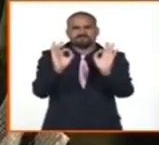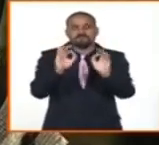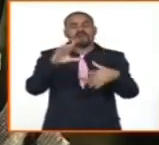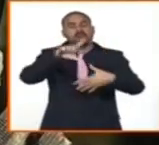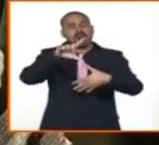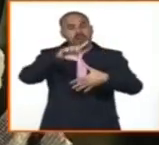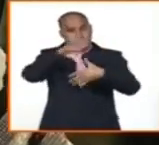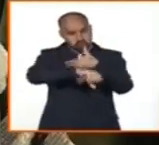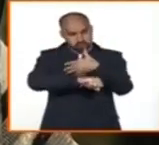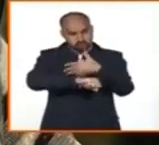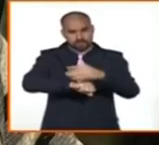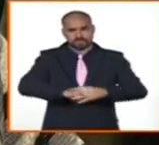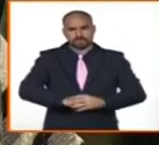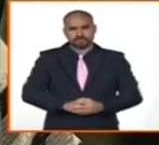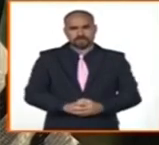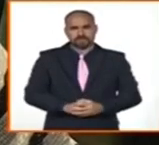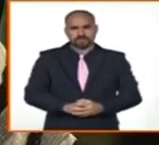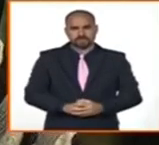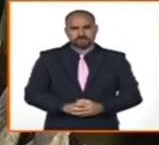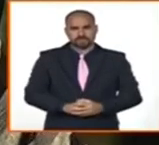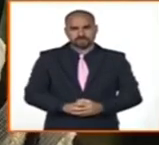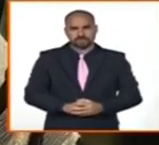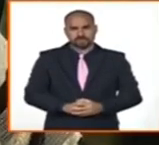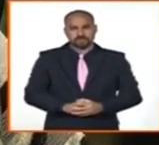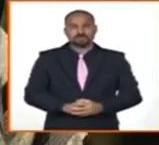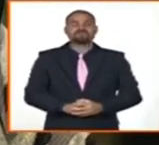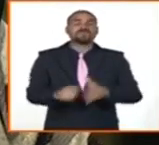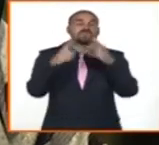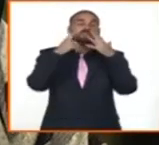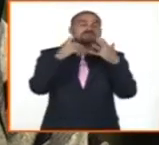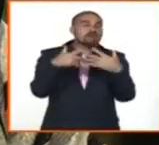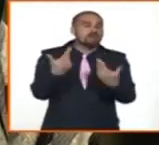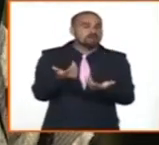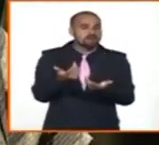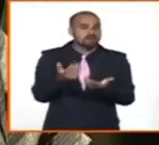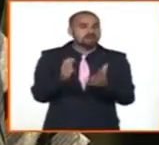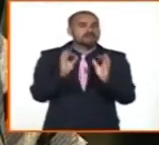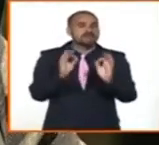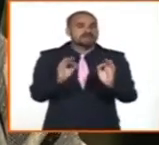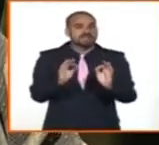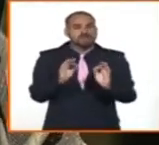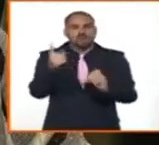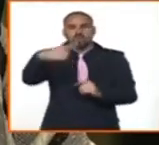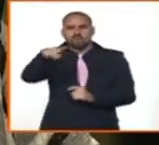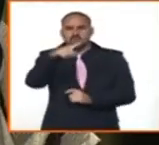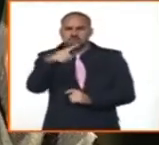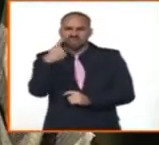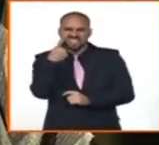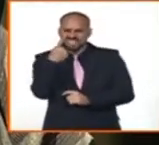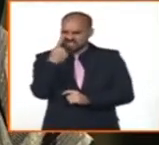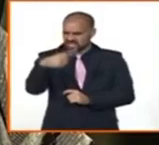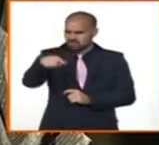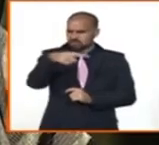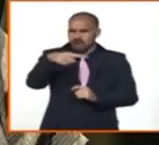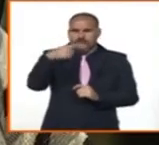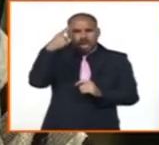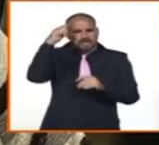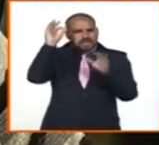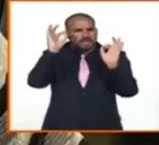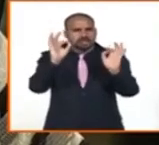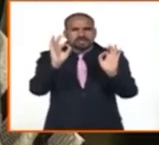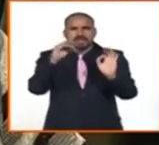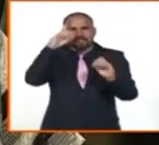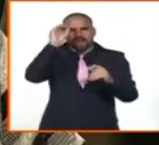Latina, es notable la comprensión tan profunda que ustedes han engendrado al respecto de los procesos